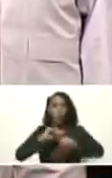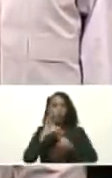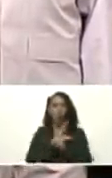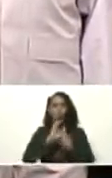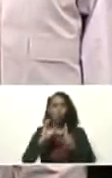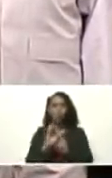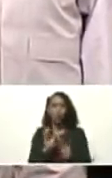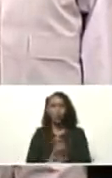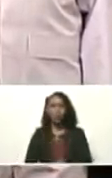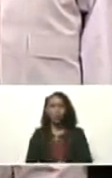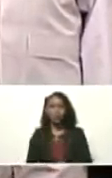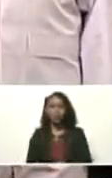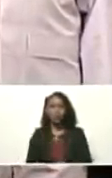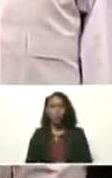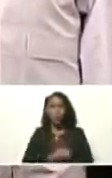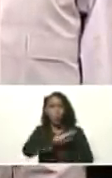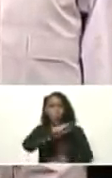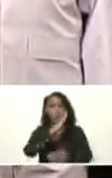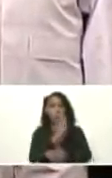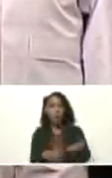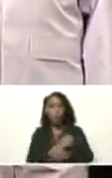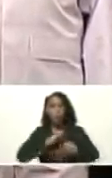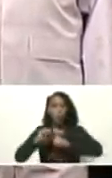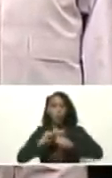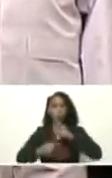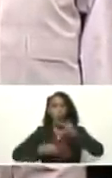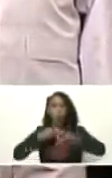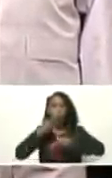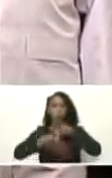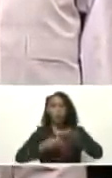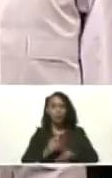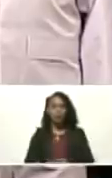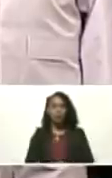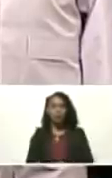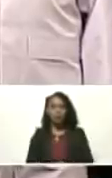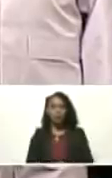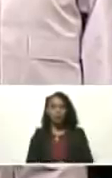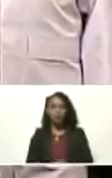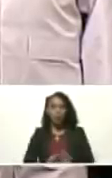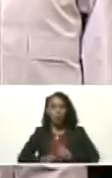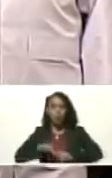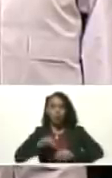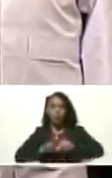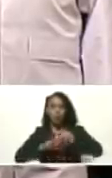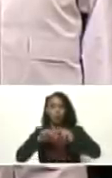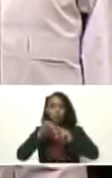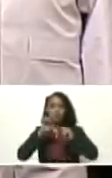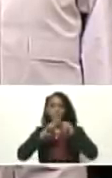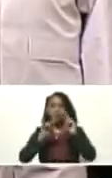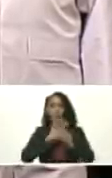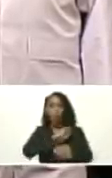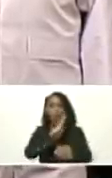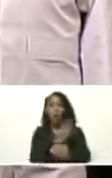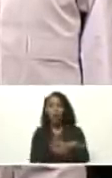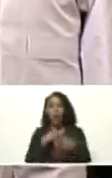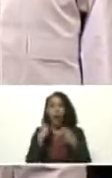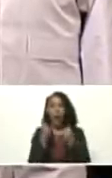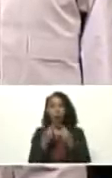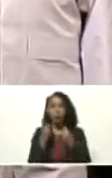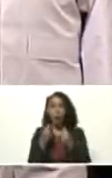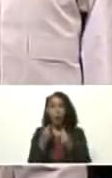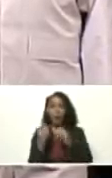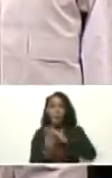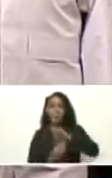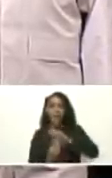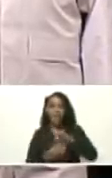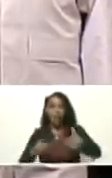cultural, un poderoso movimiento político, construir una poderosa economía basada